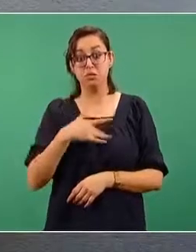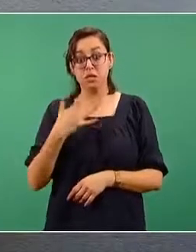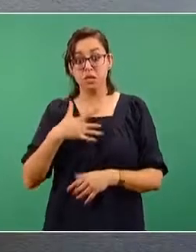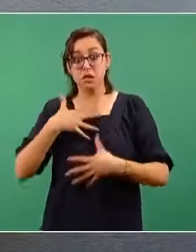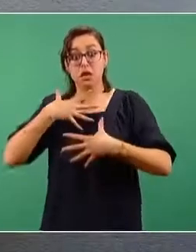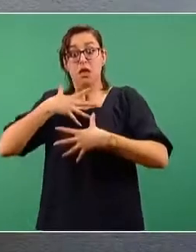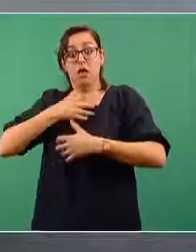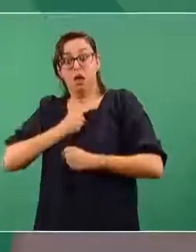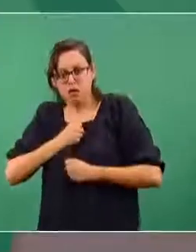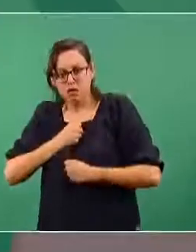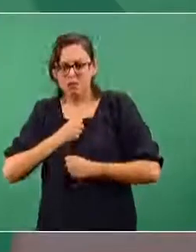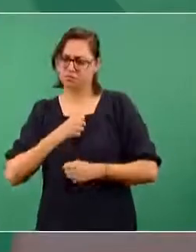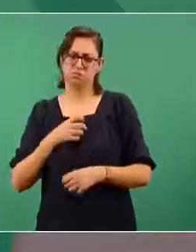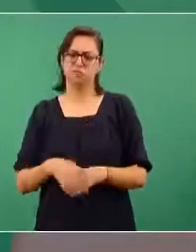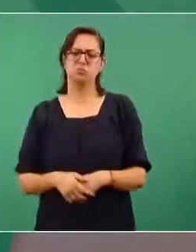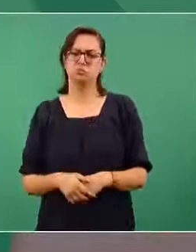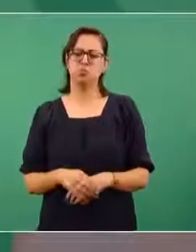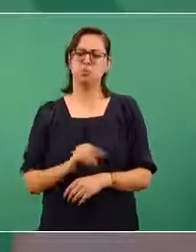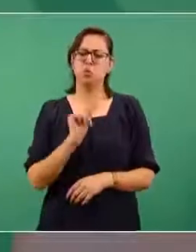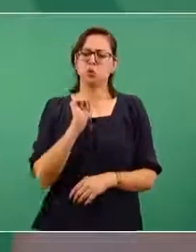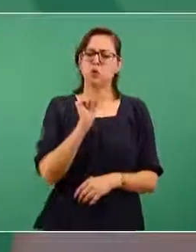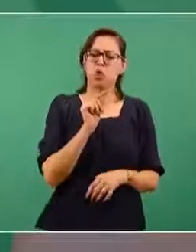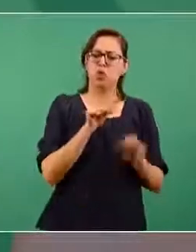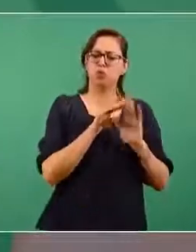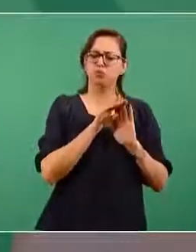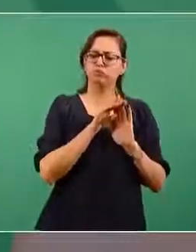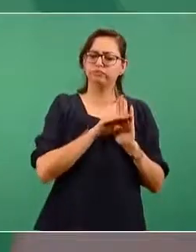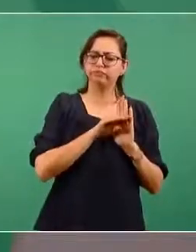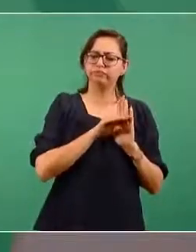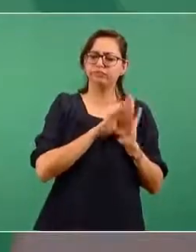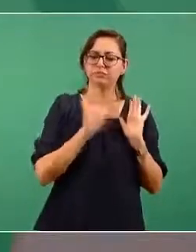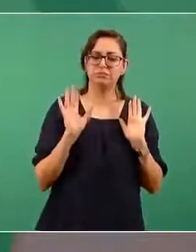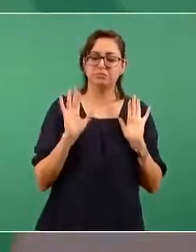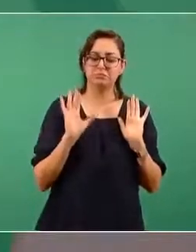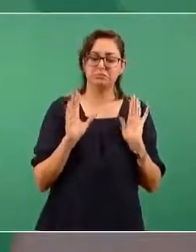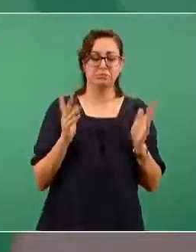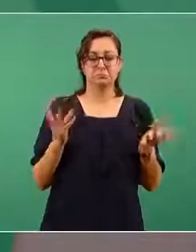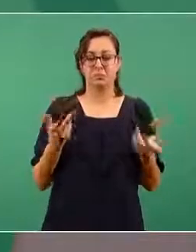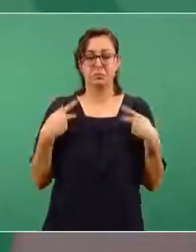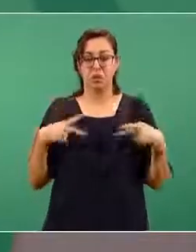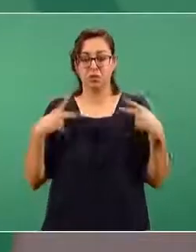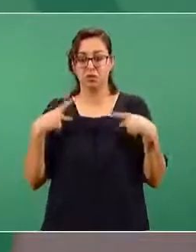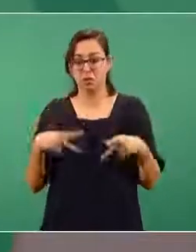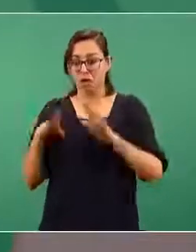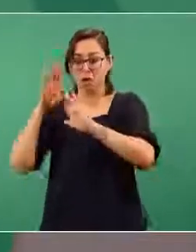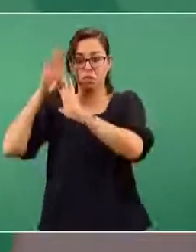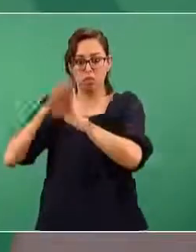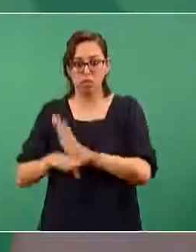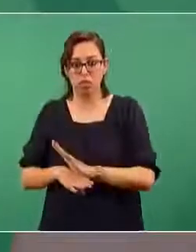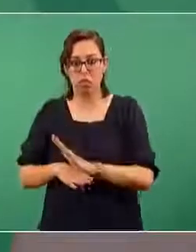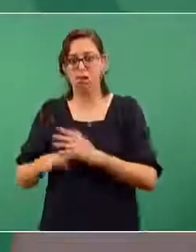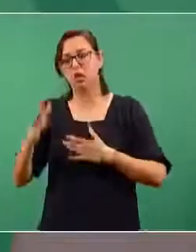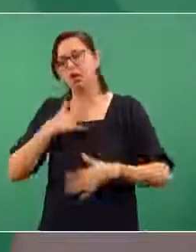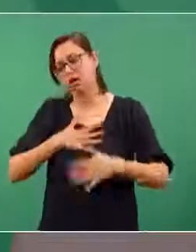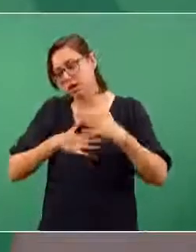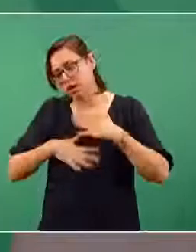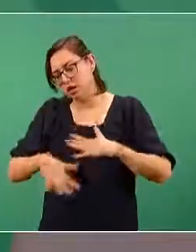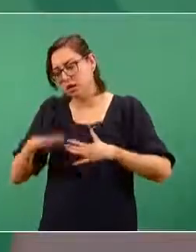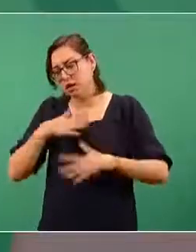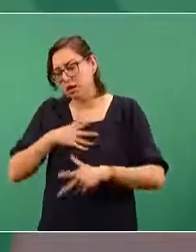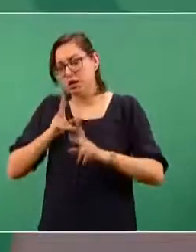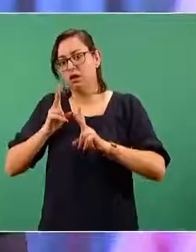tal, como a cualquier persona que normalmente, si le falta el oxígeno, se siente muy cansado. Hay